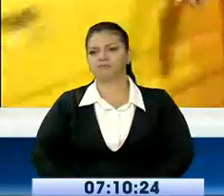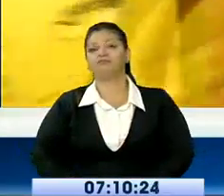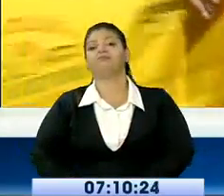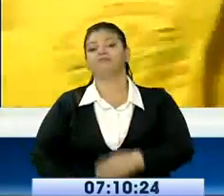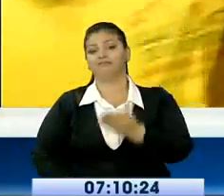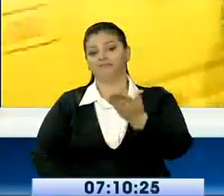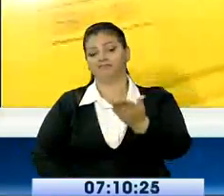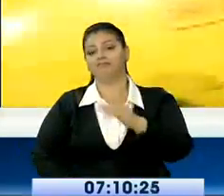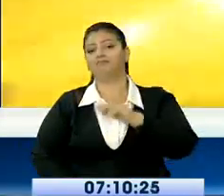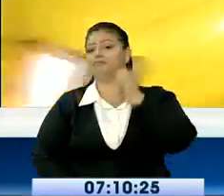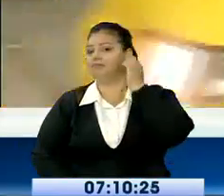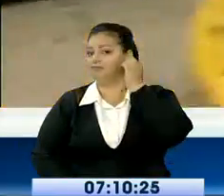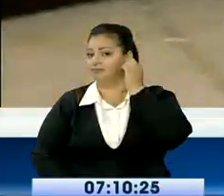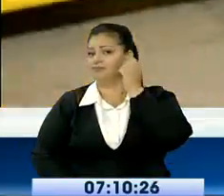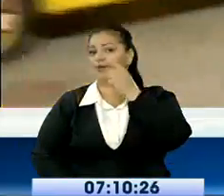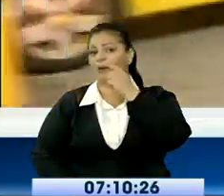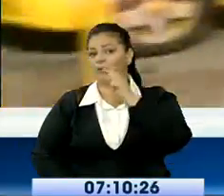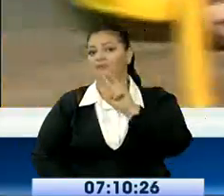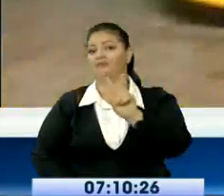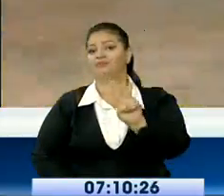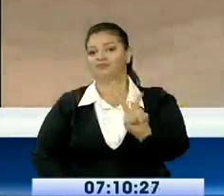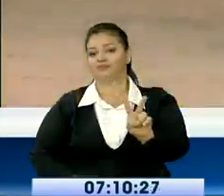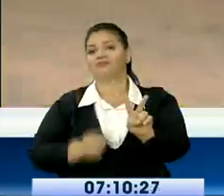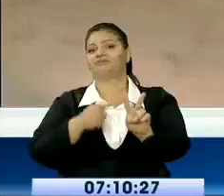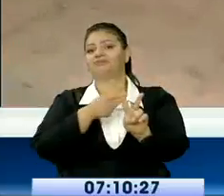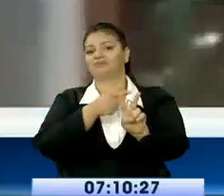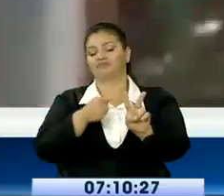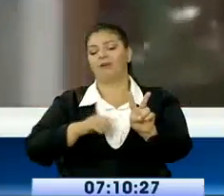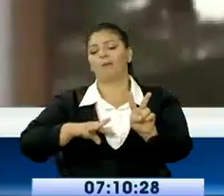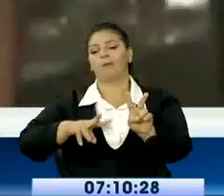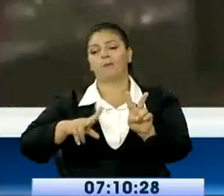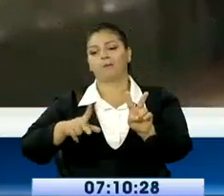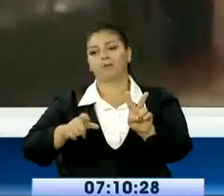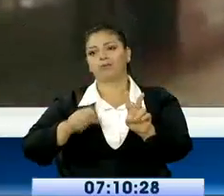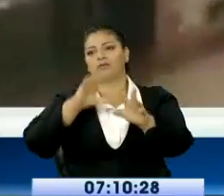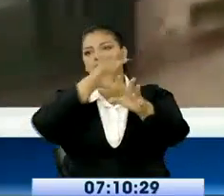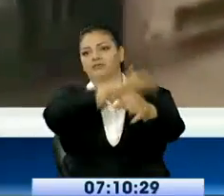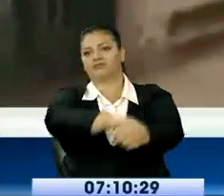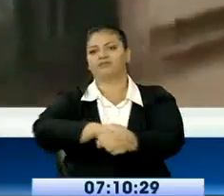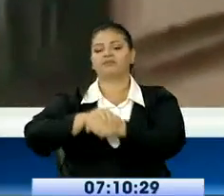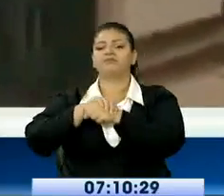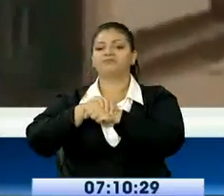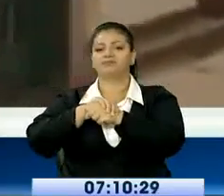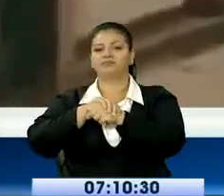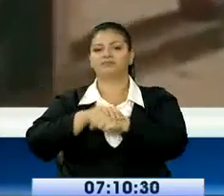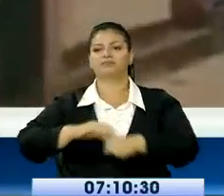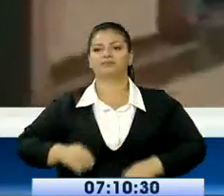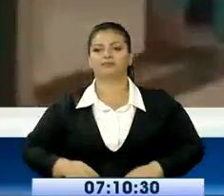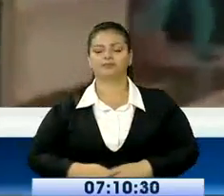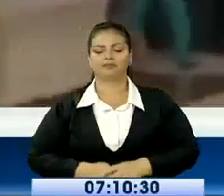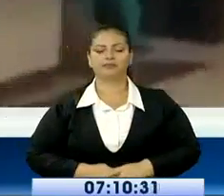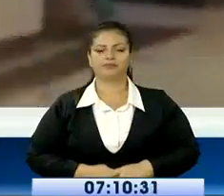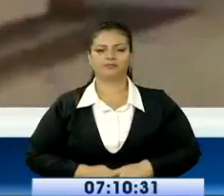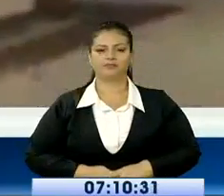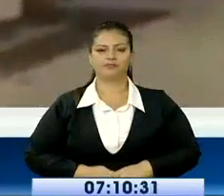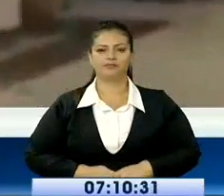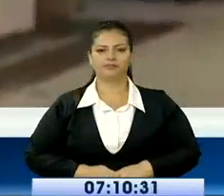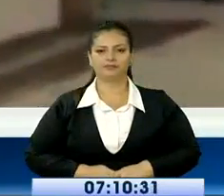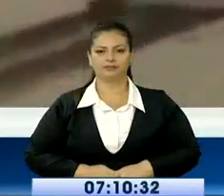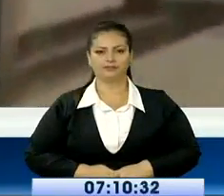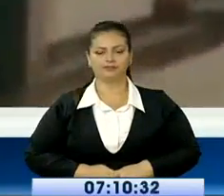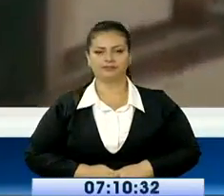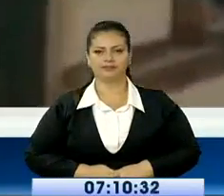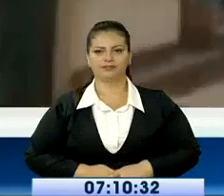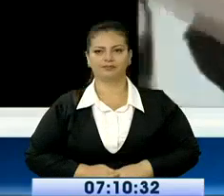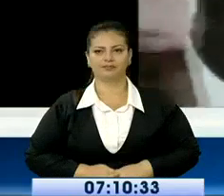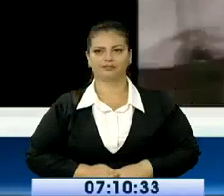mujer, quien también fue capturada por la policía. Ambos fueron captados por las cámaras de